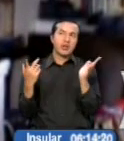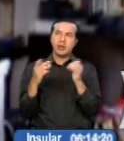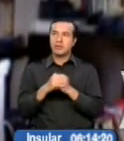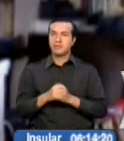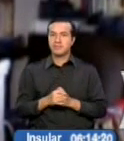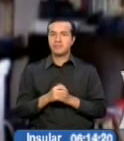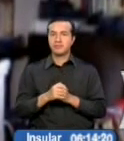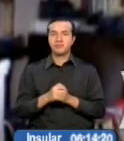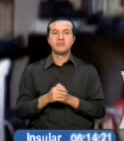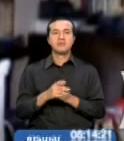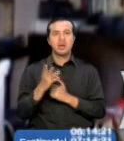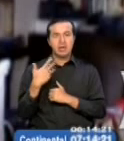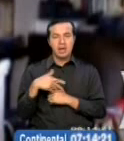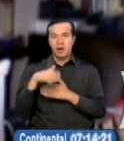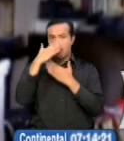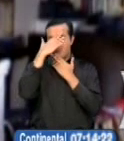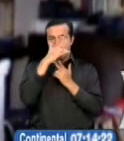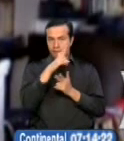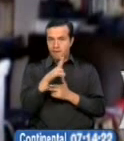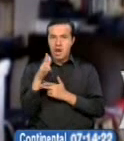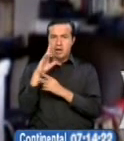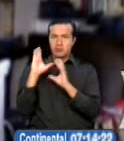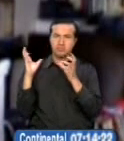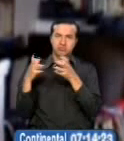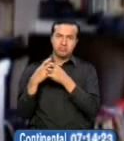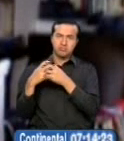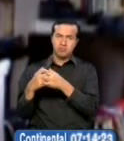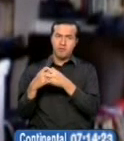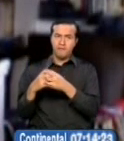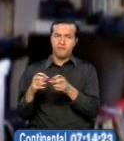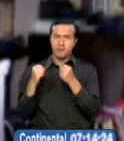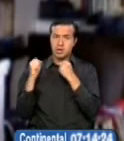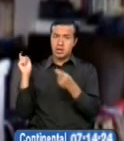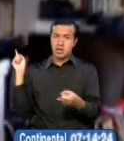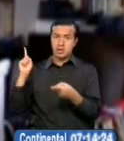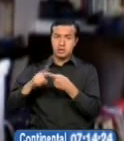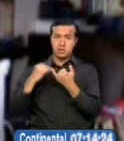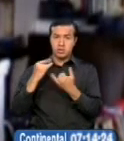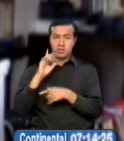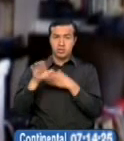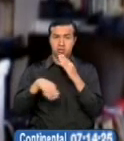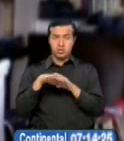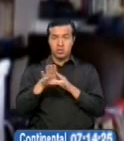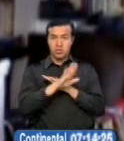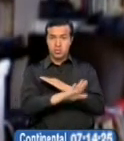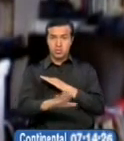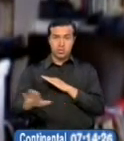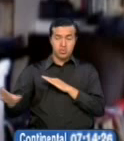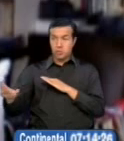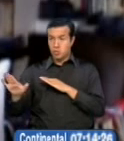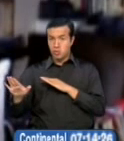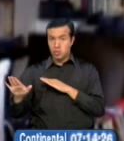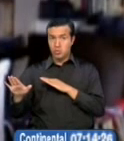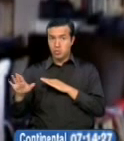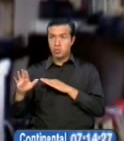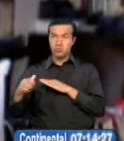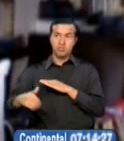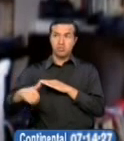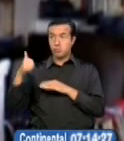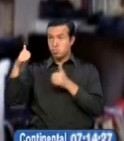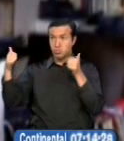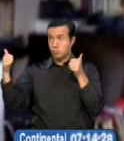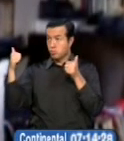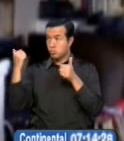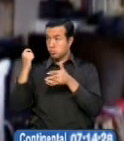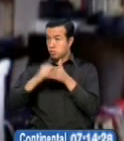FARC han mostrado una unidad de mando muy fuerte y hasta ahora todo lo que han dicho las cúpulas se ha cumplido. Es